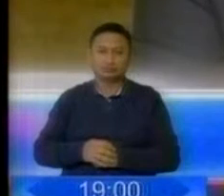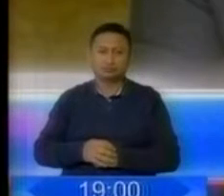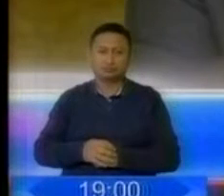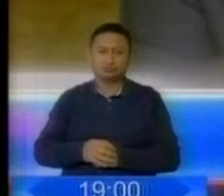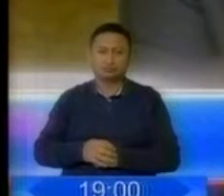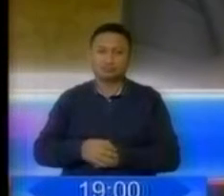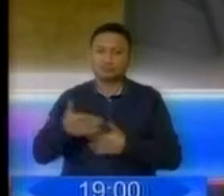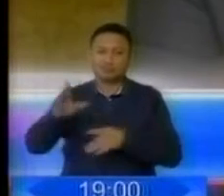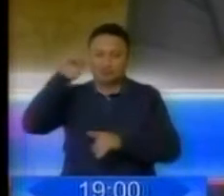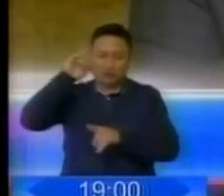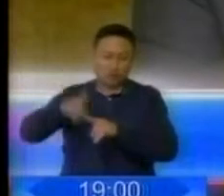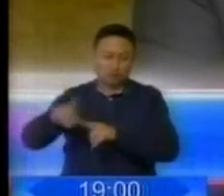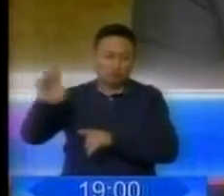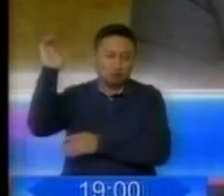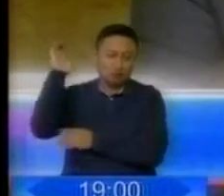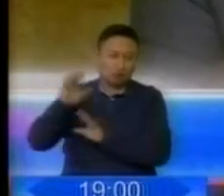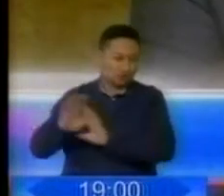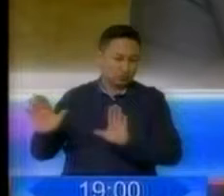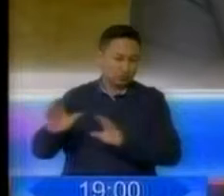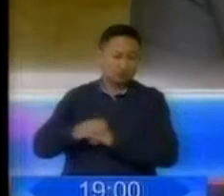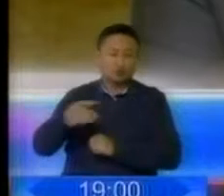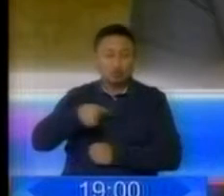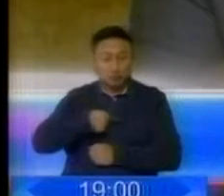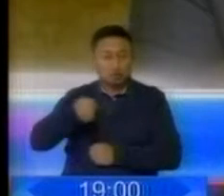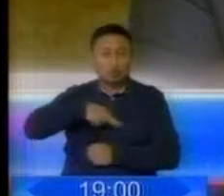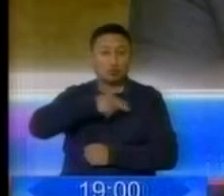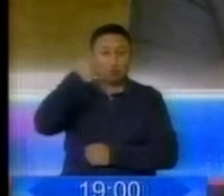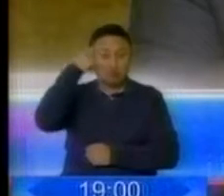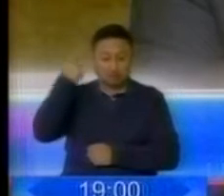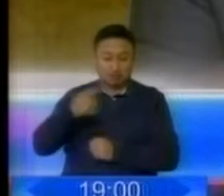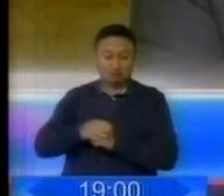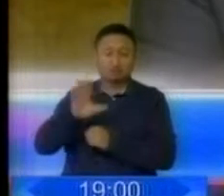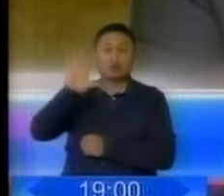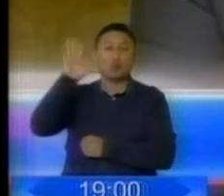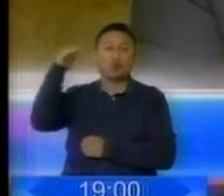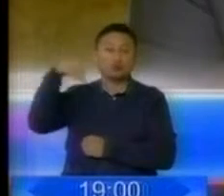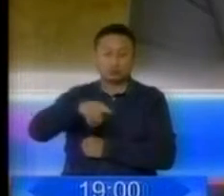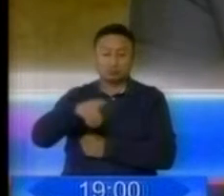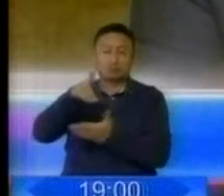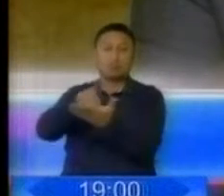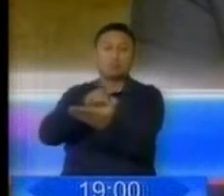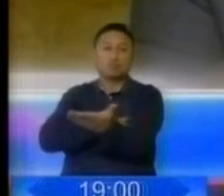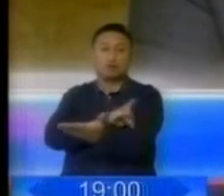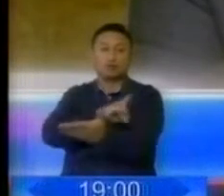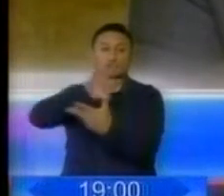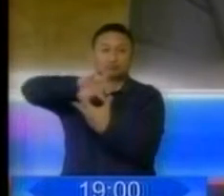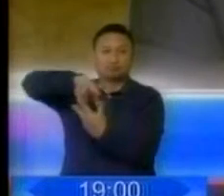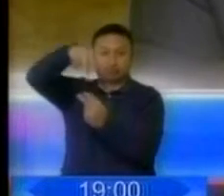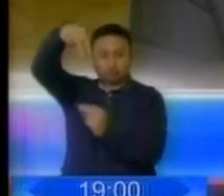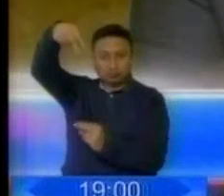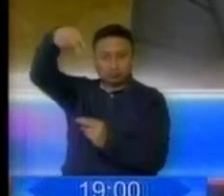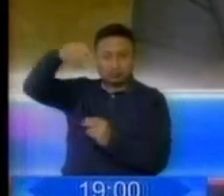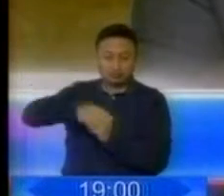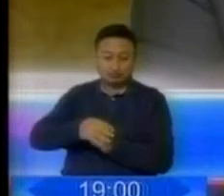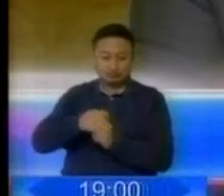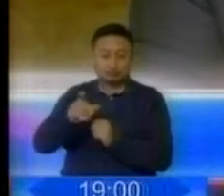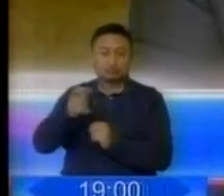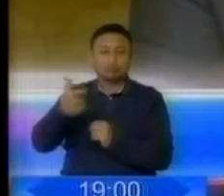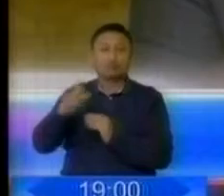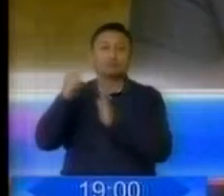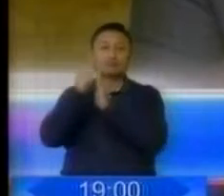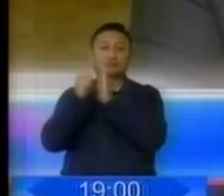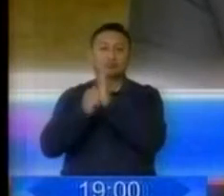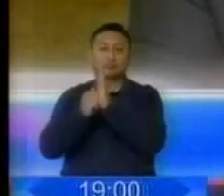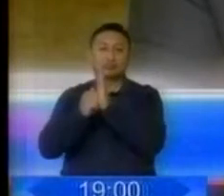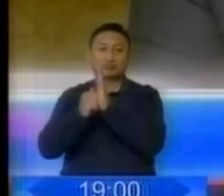no coincide con la de Colombia. Nosotros creemos que UNASUR es un proyecto regional donde hay una agenda que